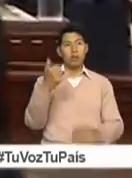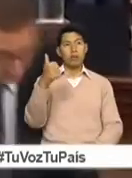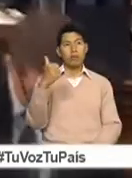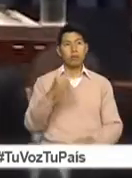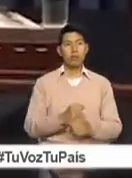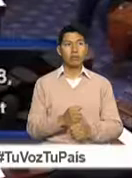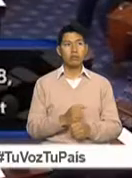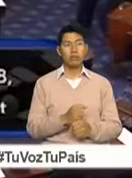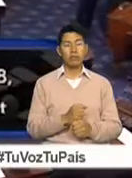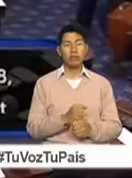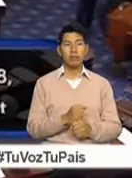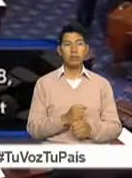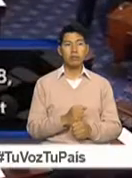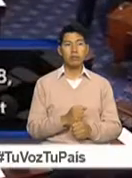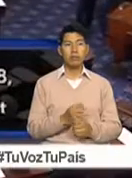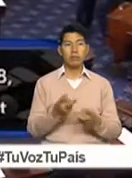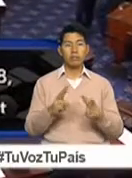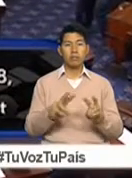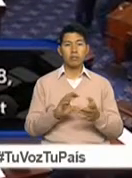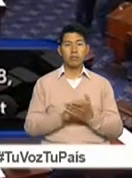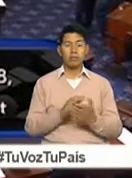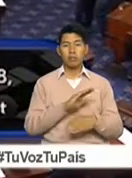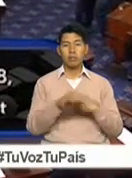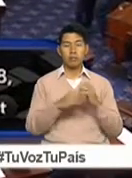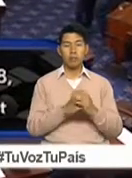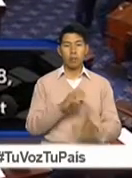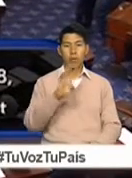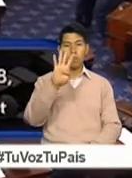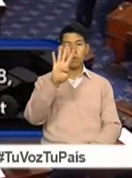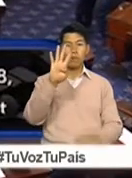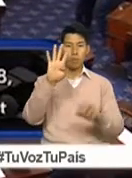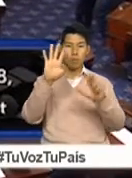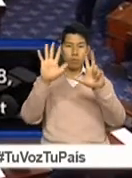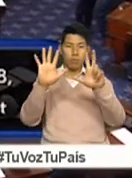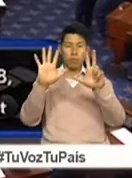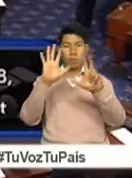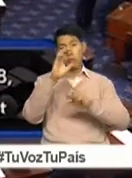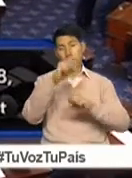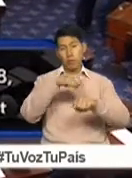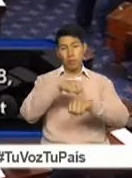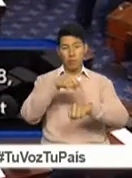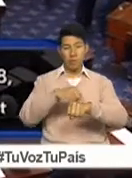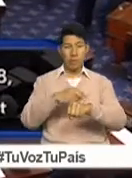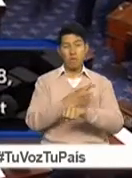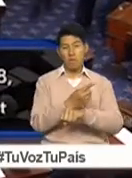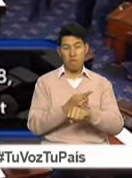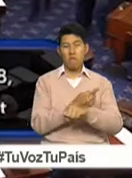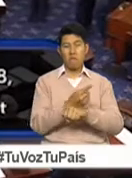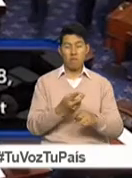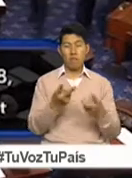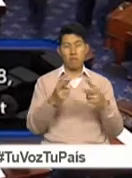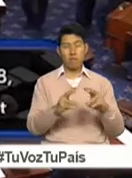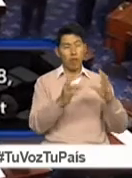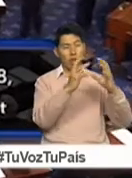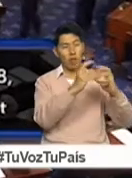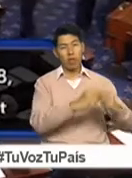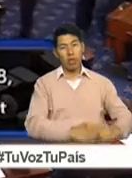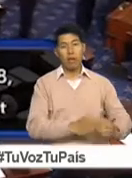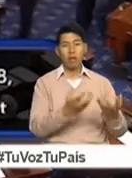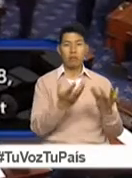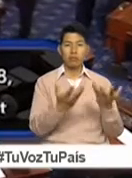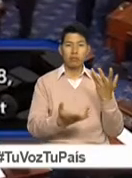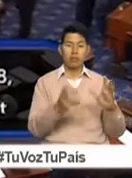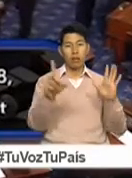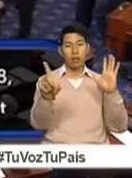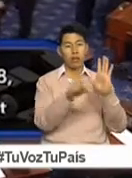en la segunda votación en 48 horas en el senado los republicanos que son mayoría en la cámara alta han vuelto a fracasar en su intento de desmantelar la